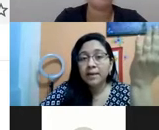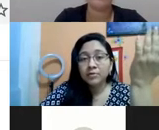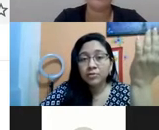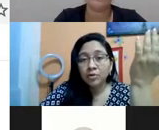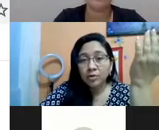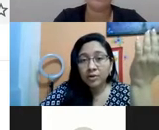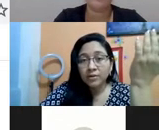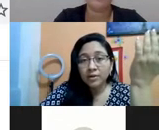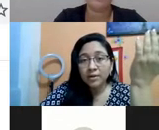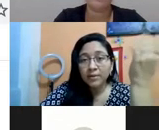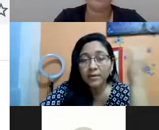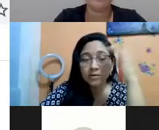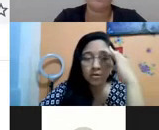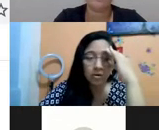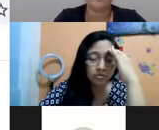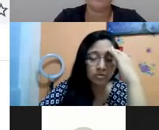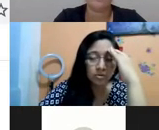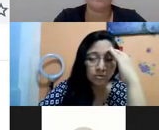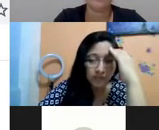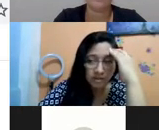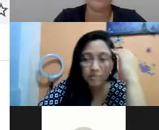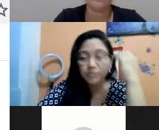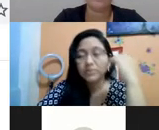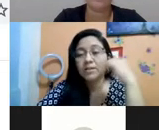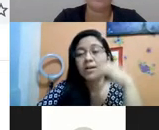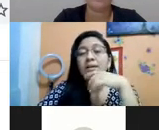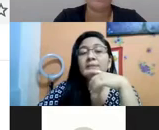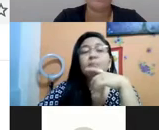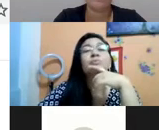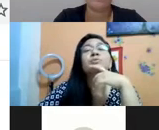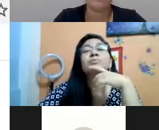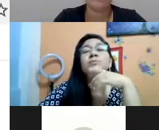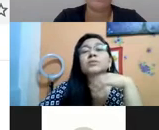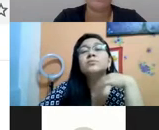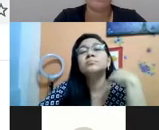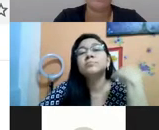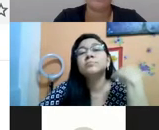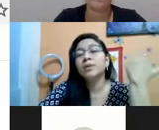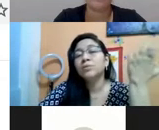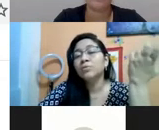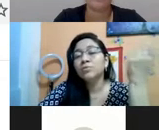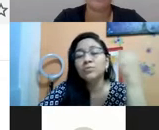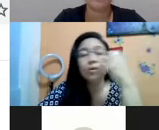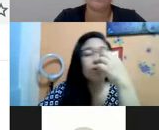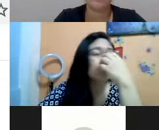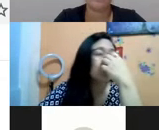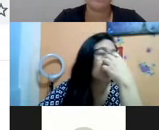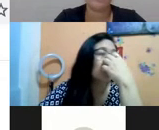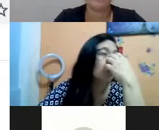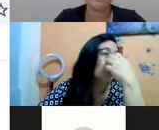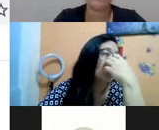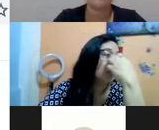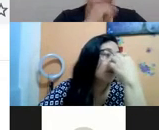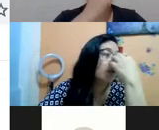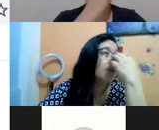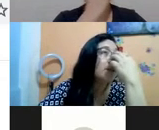va todo lo que tiene que ver con los archivos generales del curso, ¿sí? Un video introductorio,